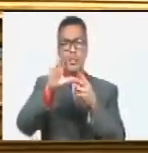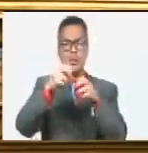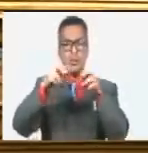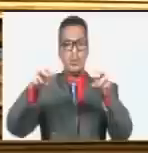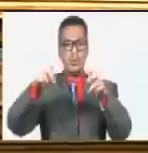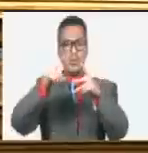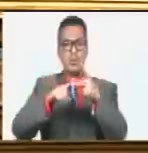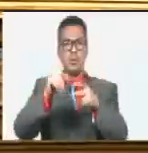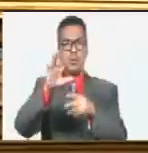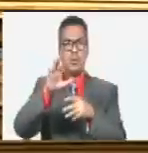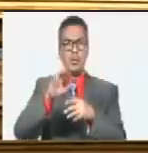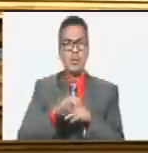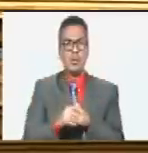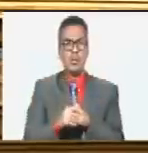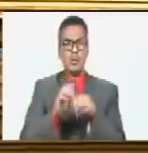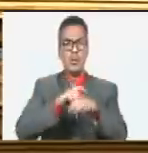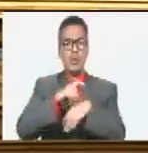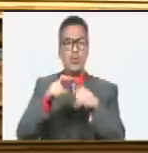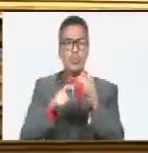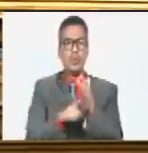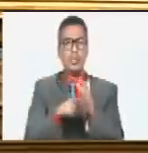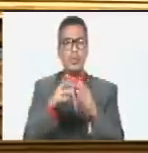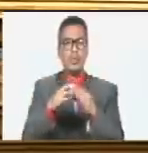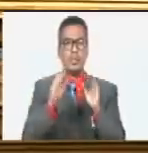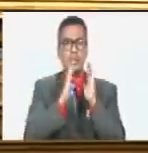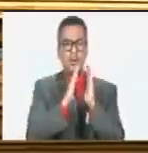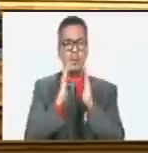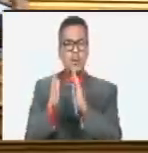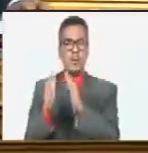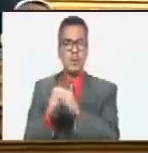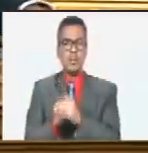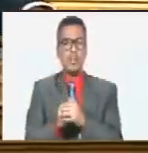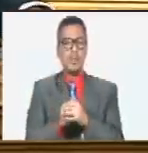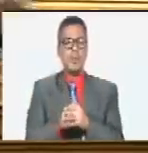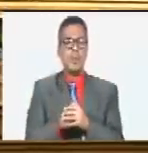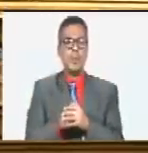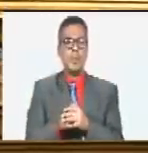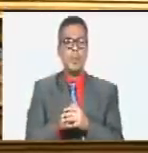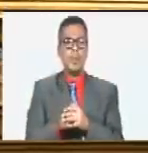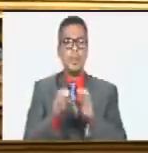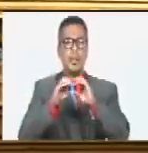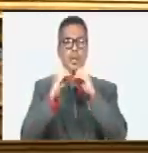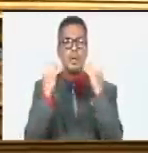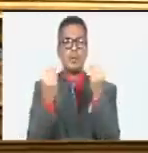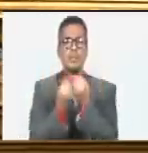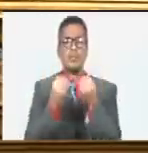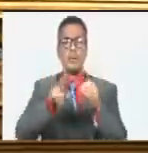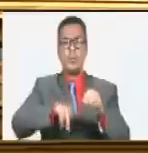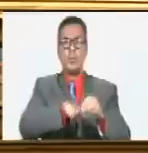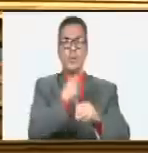está completamente dedicado a la organización del poder electoral. Y en esos días que Tibisay